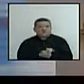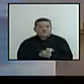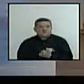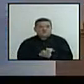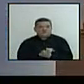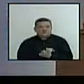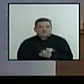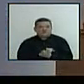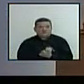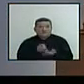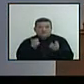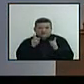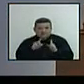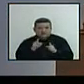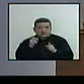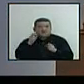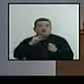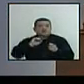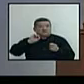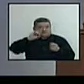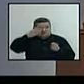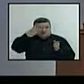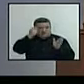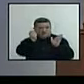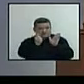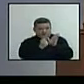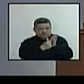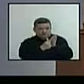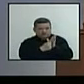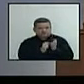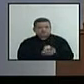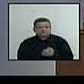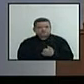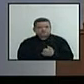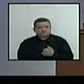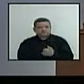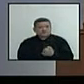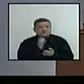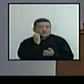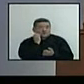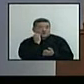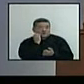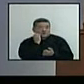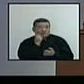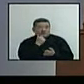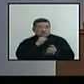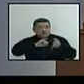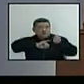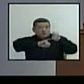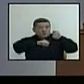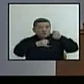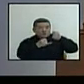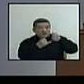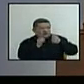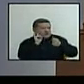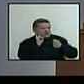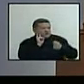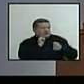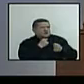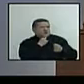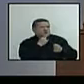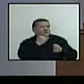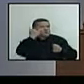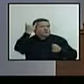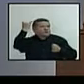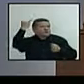Y viene entonces un tercer momento, y es cuando nos dice San Juan que se oye una voz